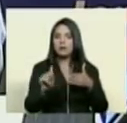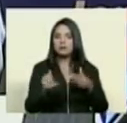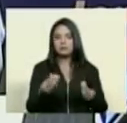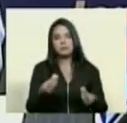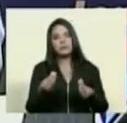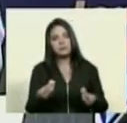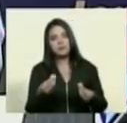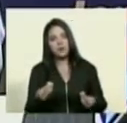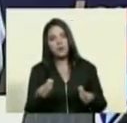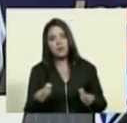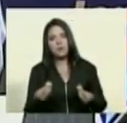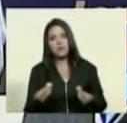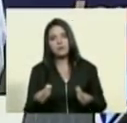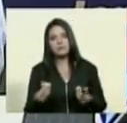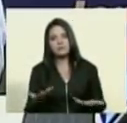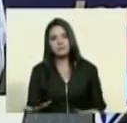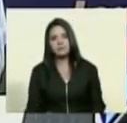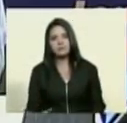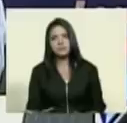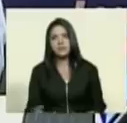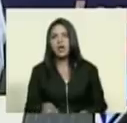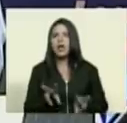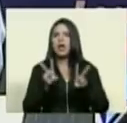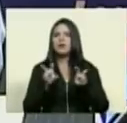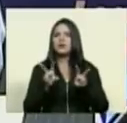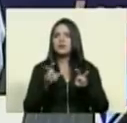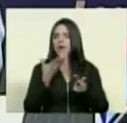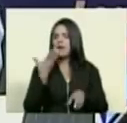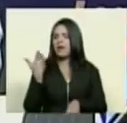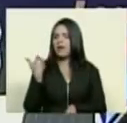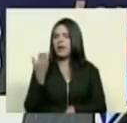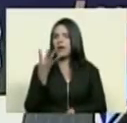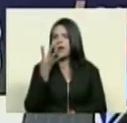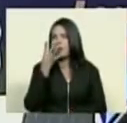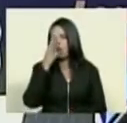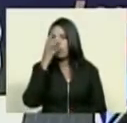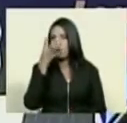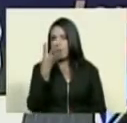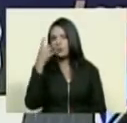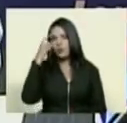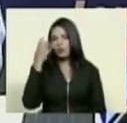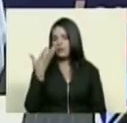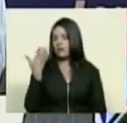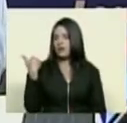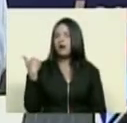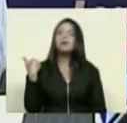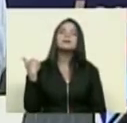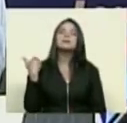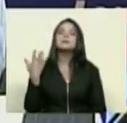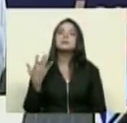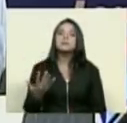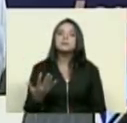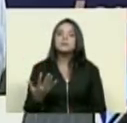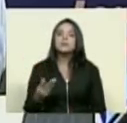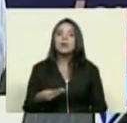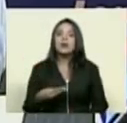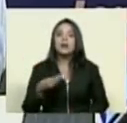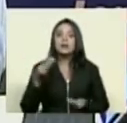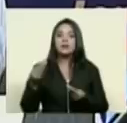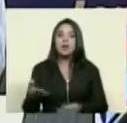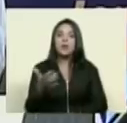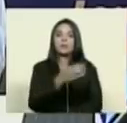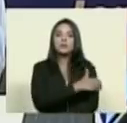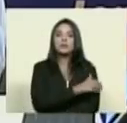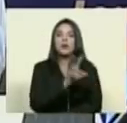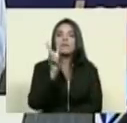es posible que sale en el nuevo Herald hace cuatro días, que le dieron a la oposición